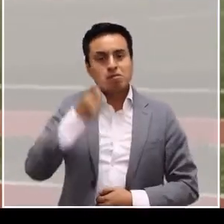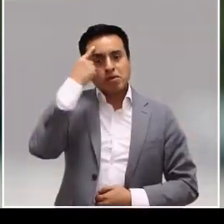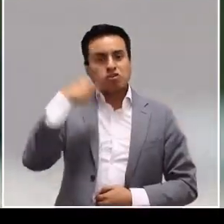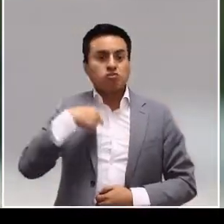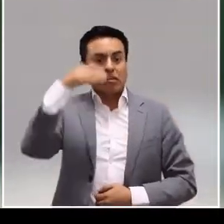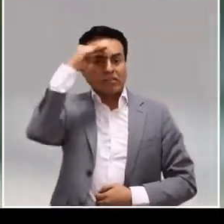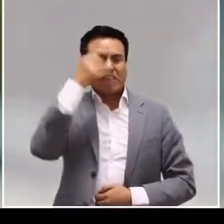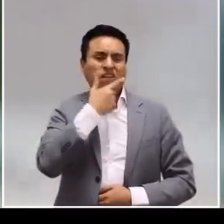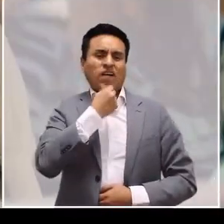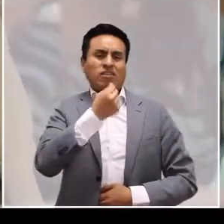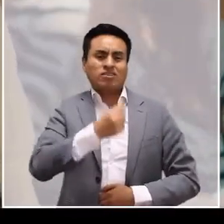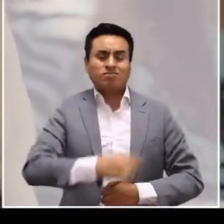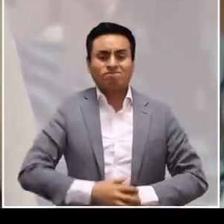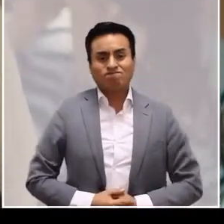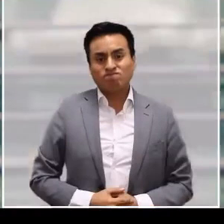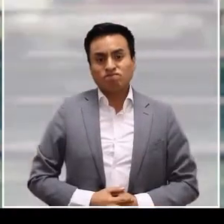carrera. Pero me confié.